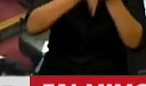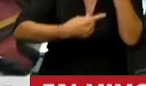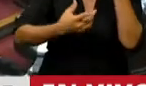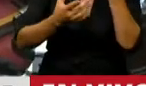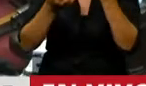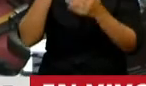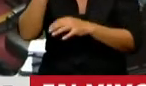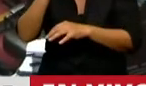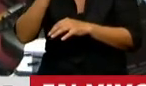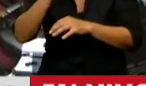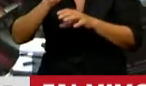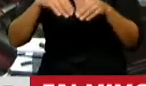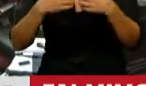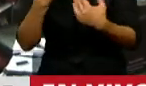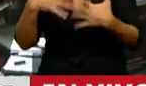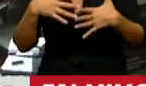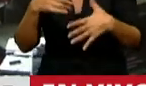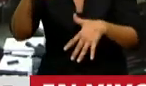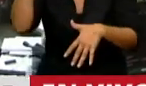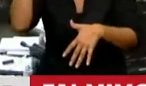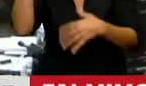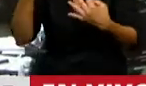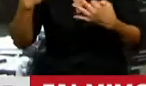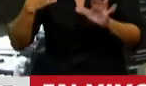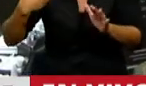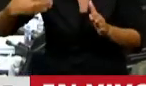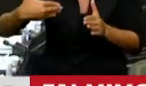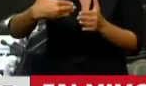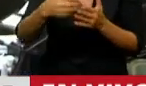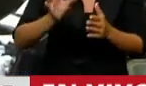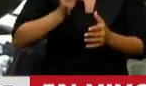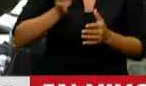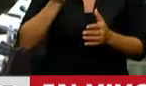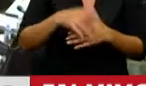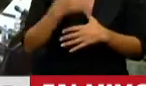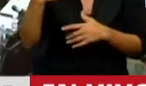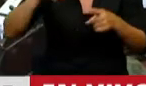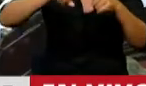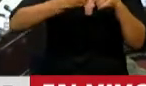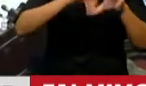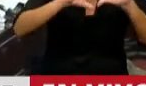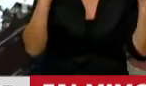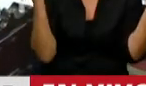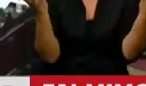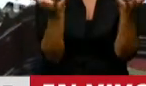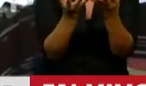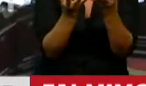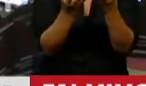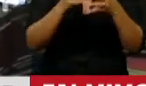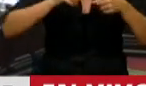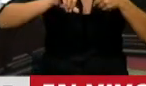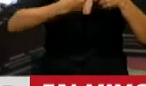fueron coherentes en todo este proceso, en todos estos años. Pero la política como sistema